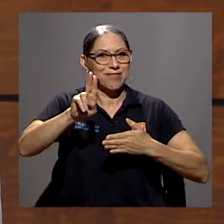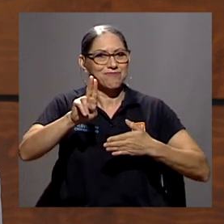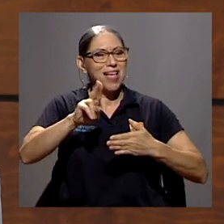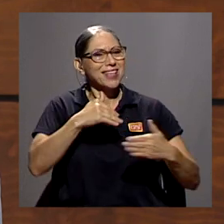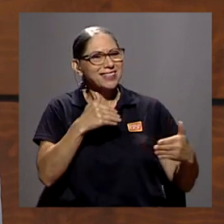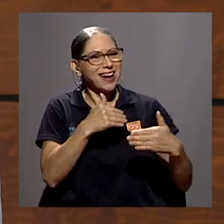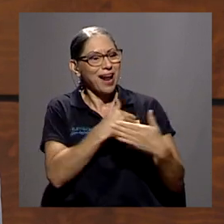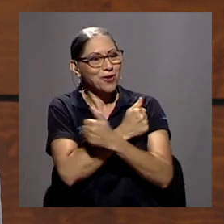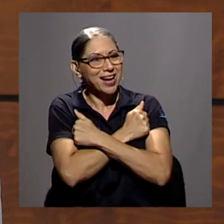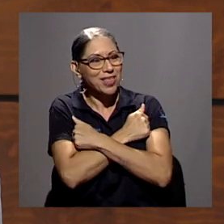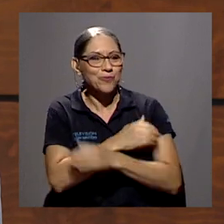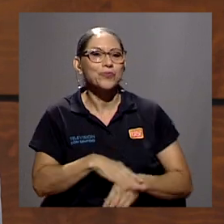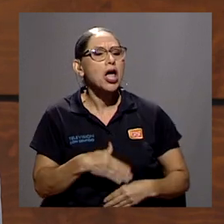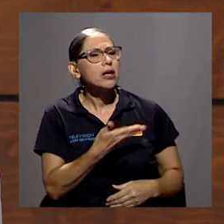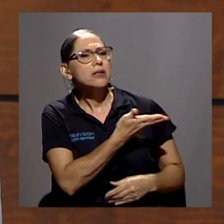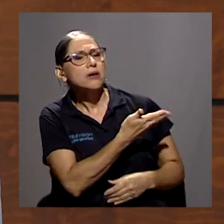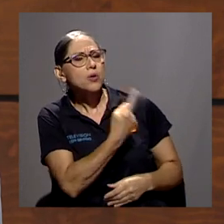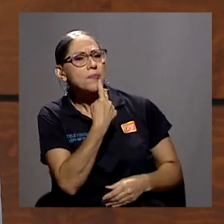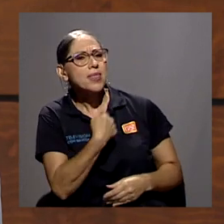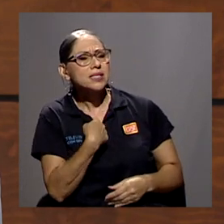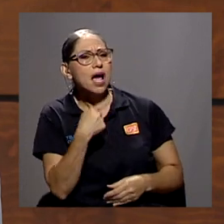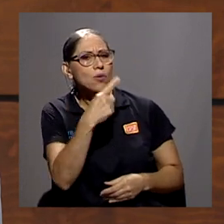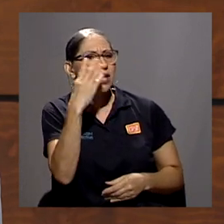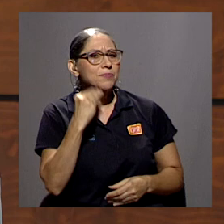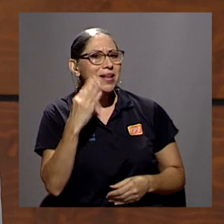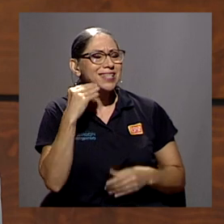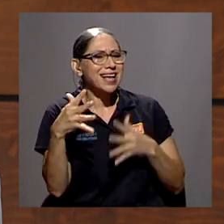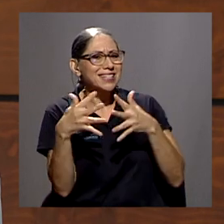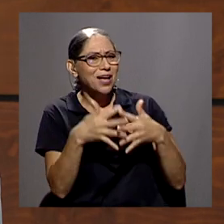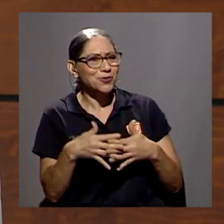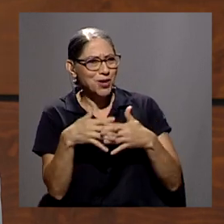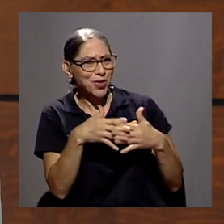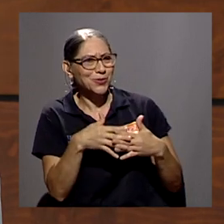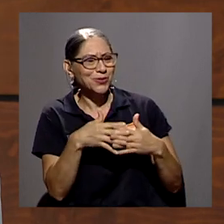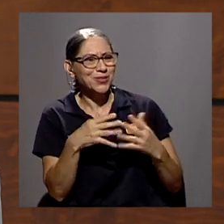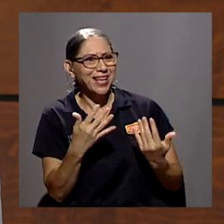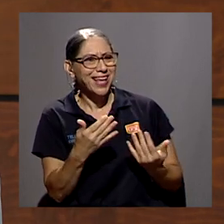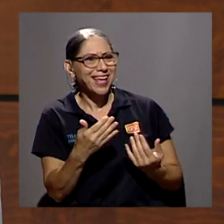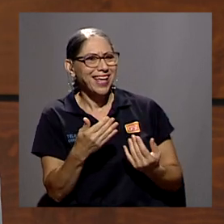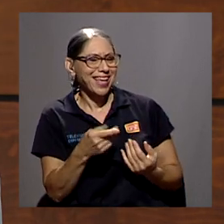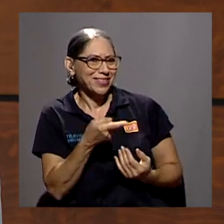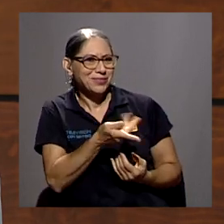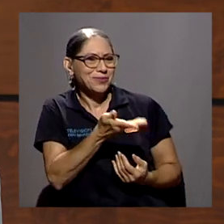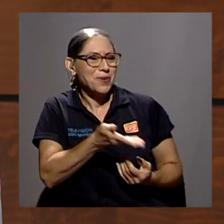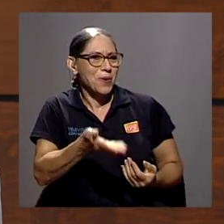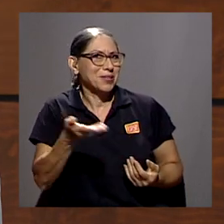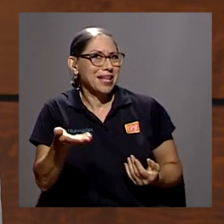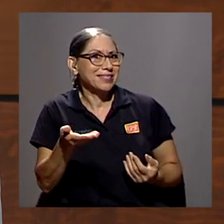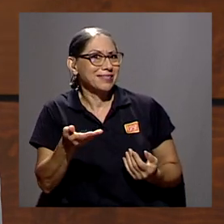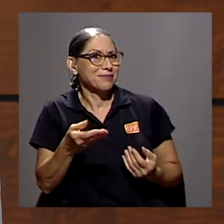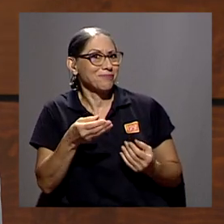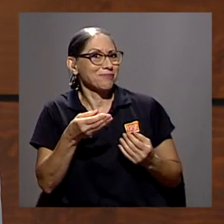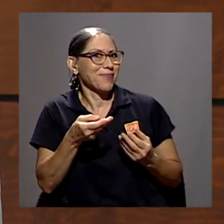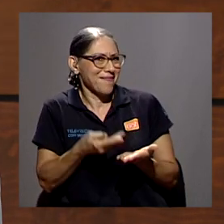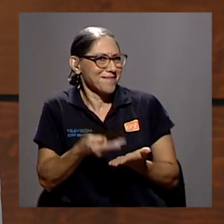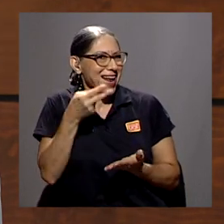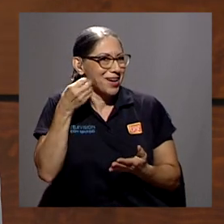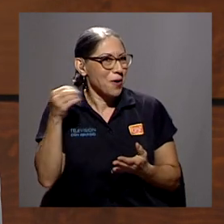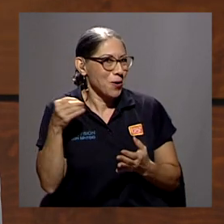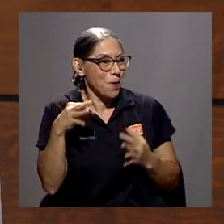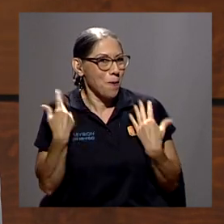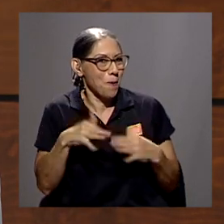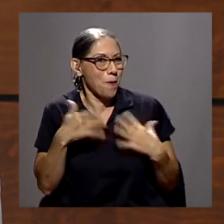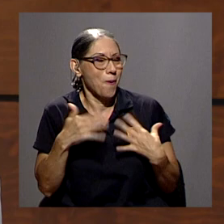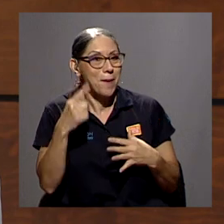querida y yonder ahora sí es una experiencia que tuviste en eeuu y creo que es de esas cosas que como que valen oro para el resto del tiempo y